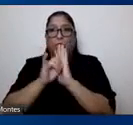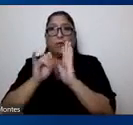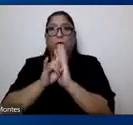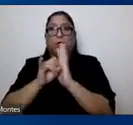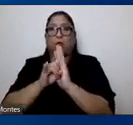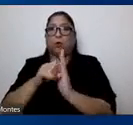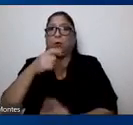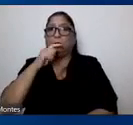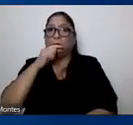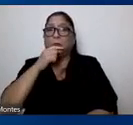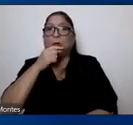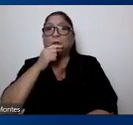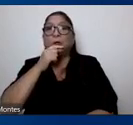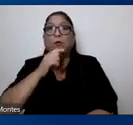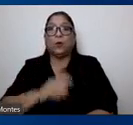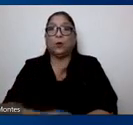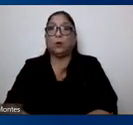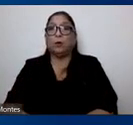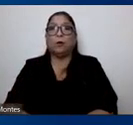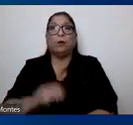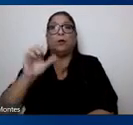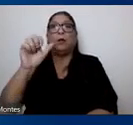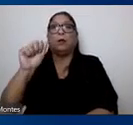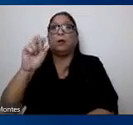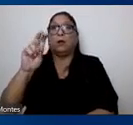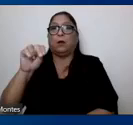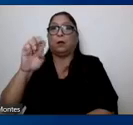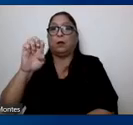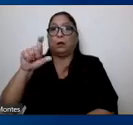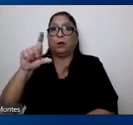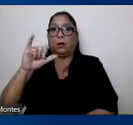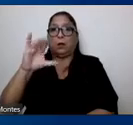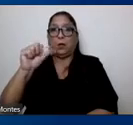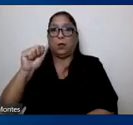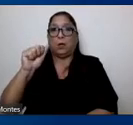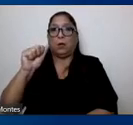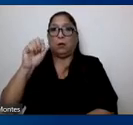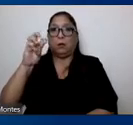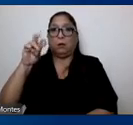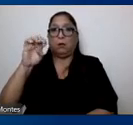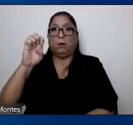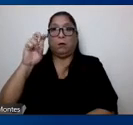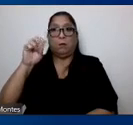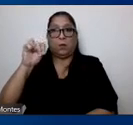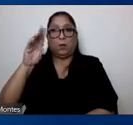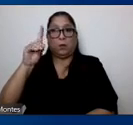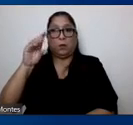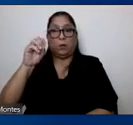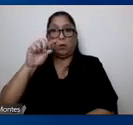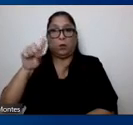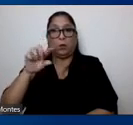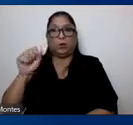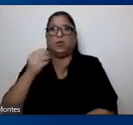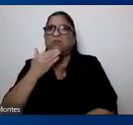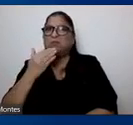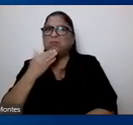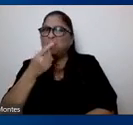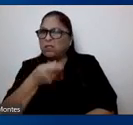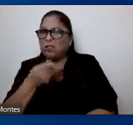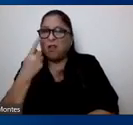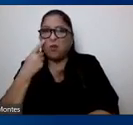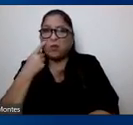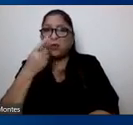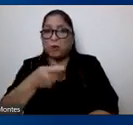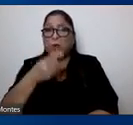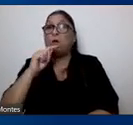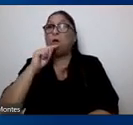señora Angélica Mendoza de Alcárcer. ¿Quién es ella? Creo que muchos conocemos. Es una